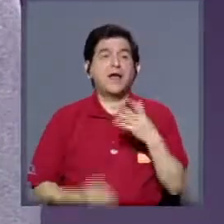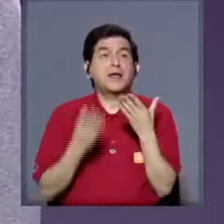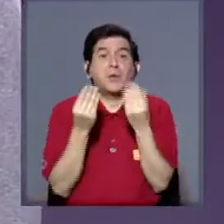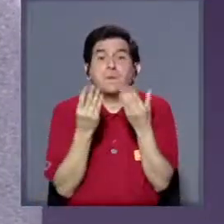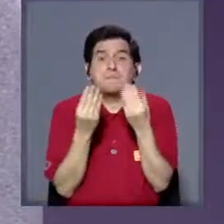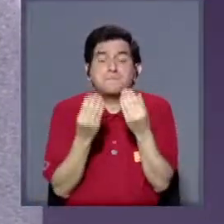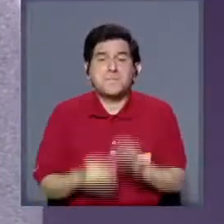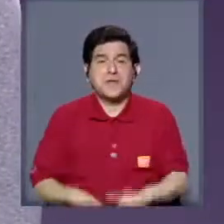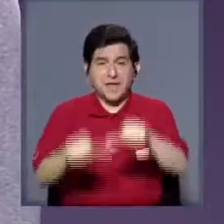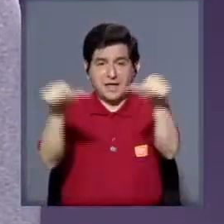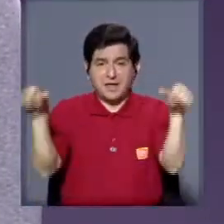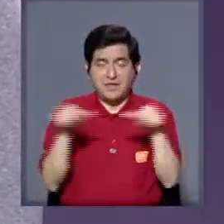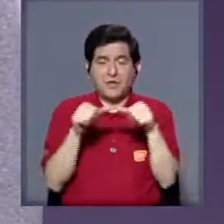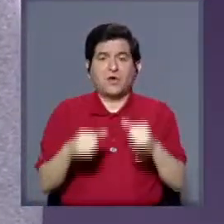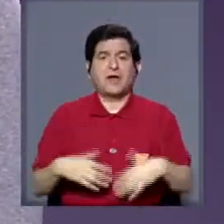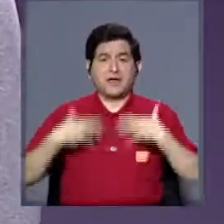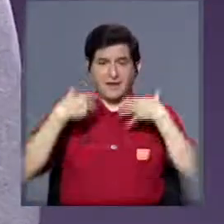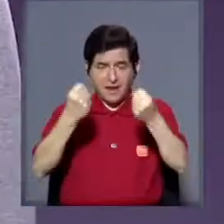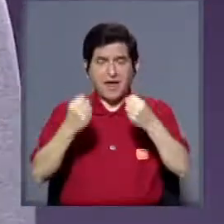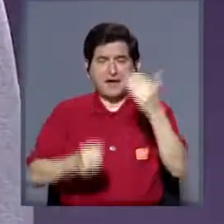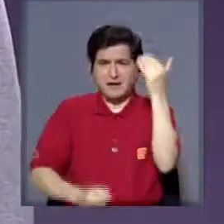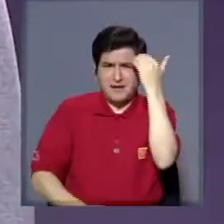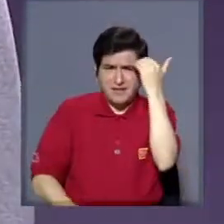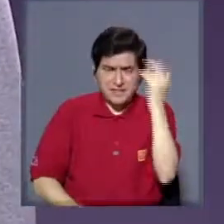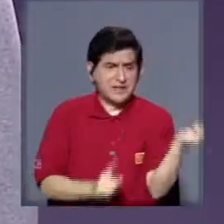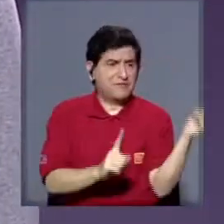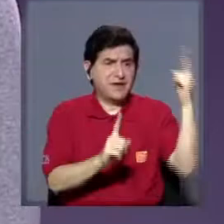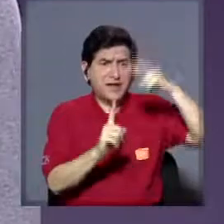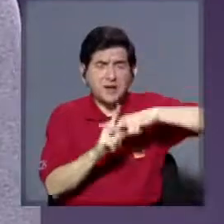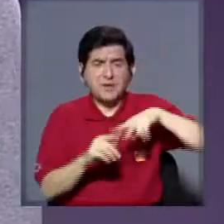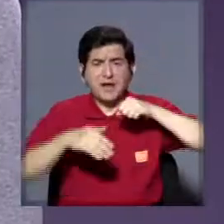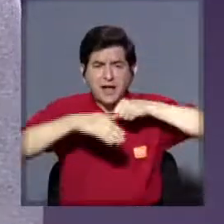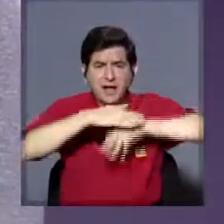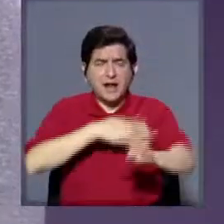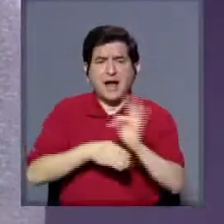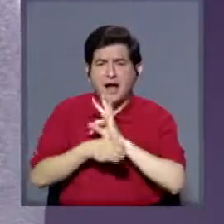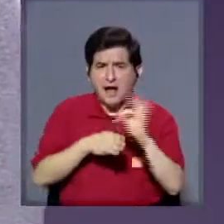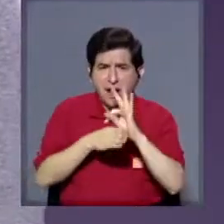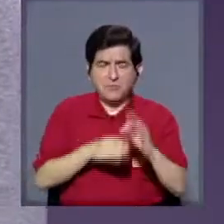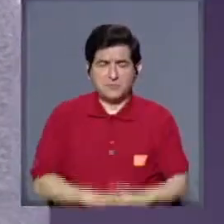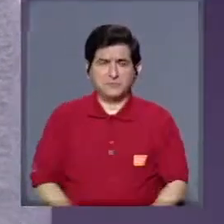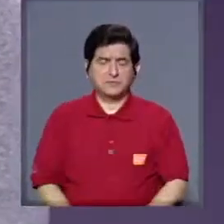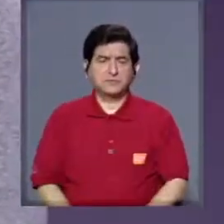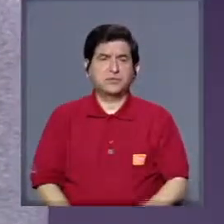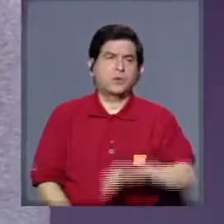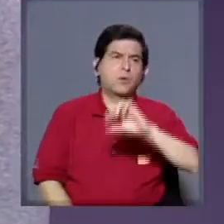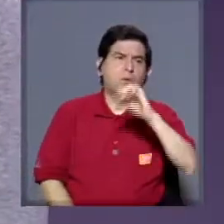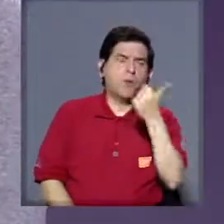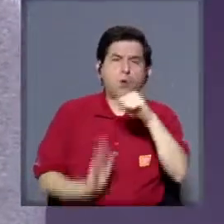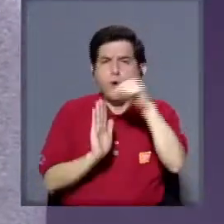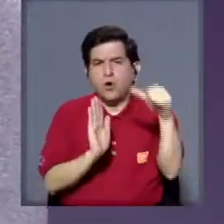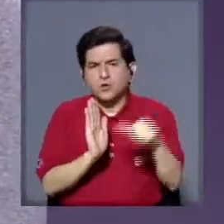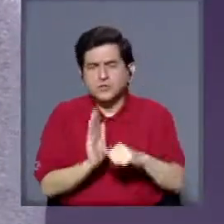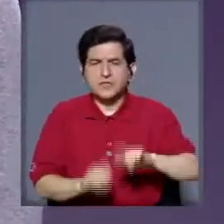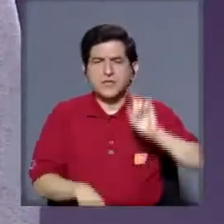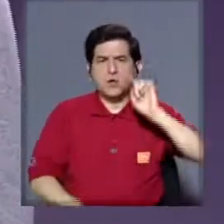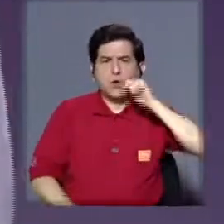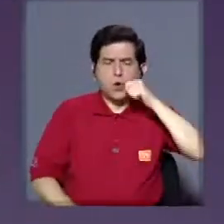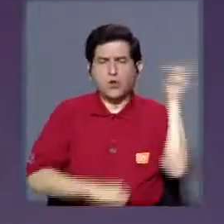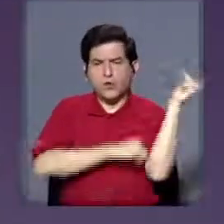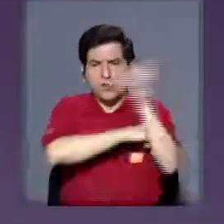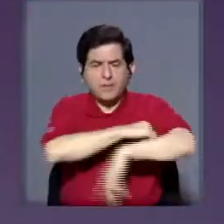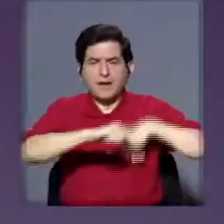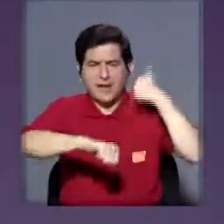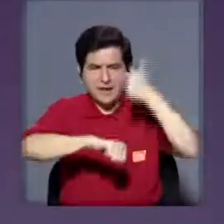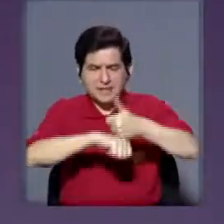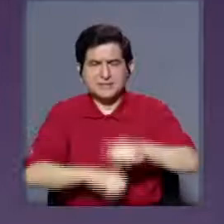desde el personal de salud de de saber cuándo aplicar el aborto terapéutico porque hay otros artículos del código penal donde se